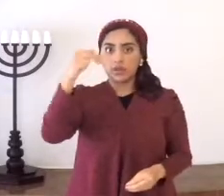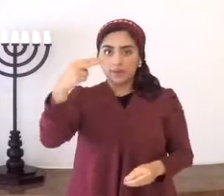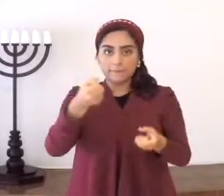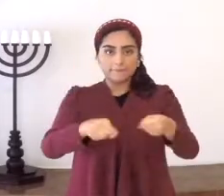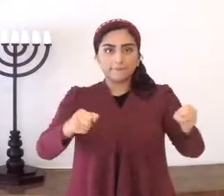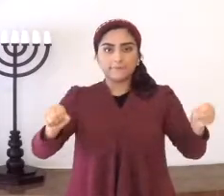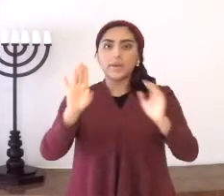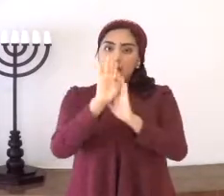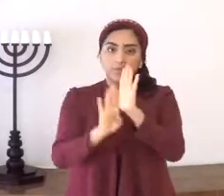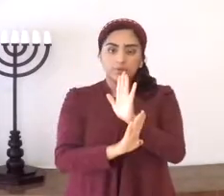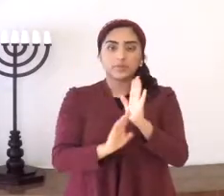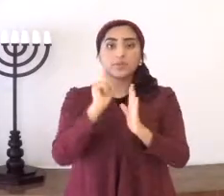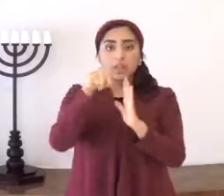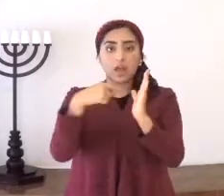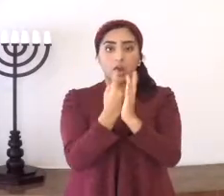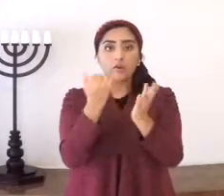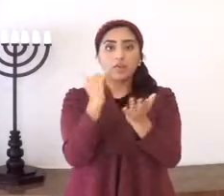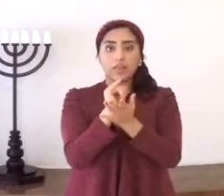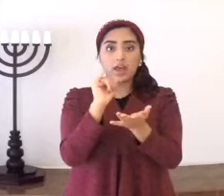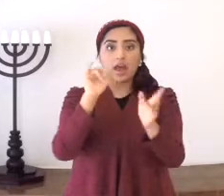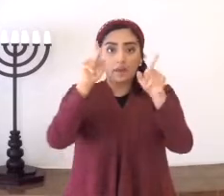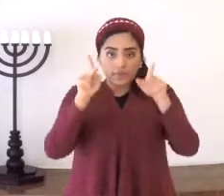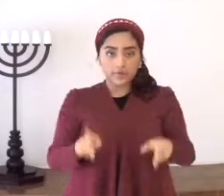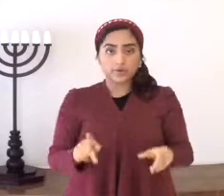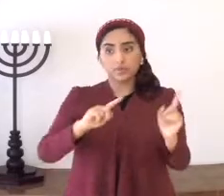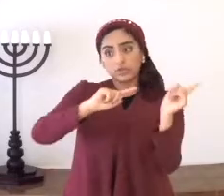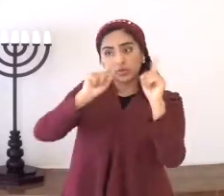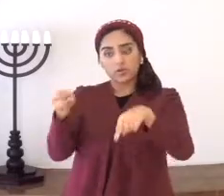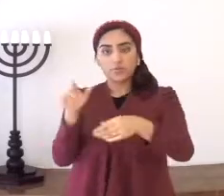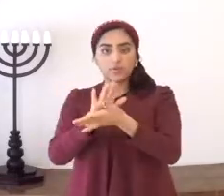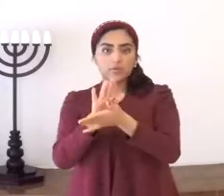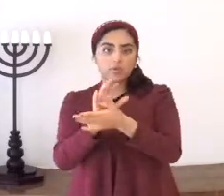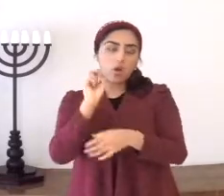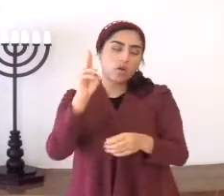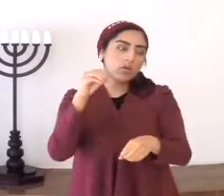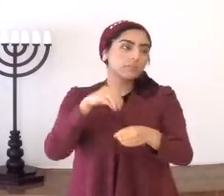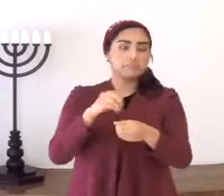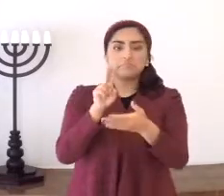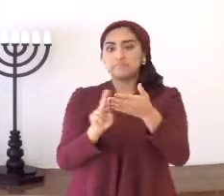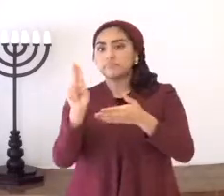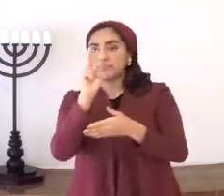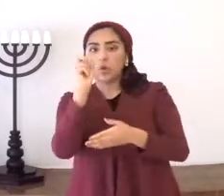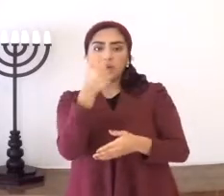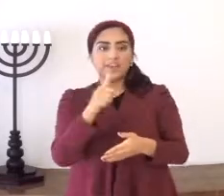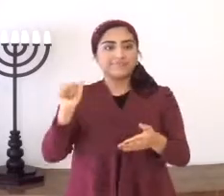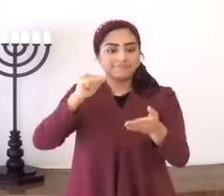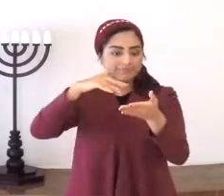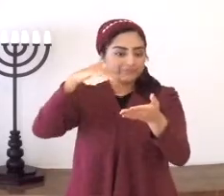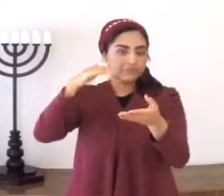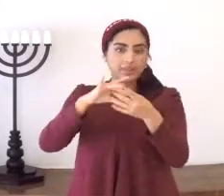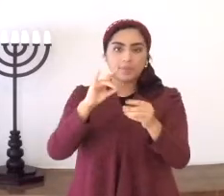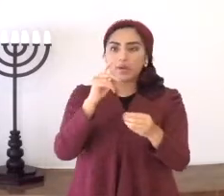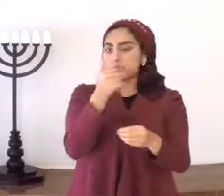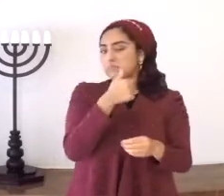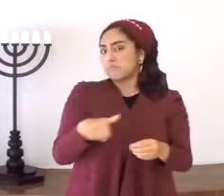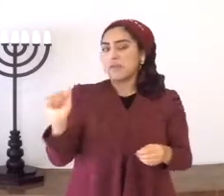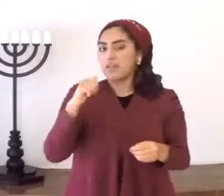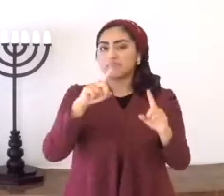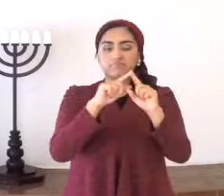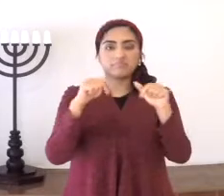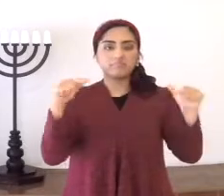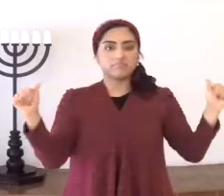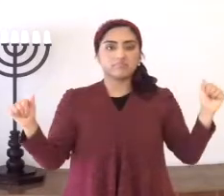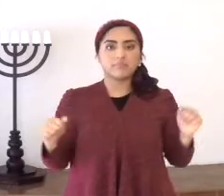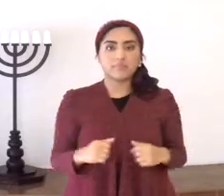Torah. Las horas que invierte una persona en la escuela, en la universidad o en algún estudio